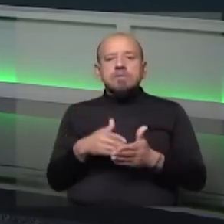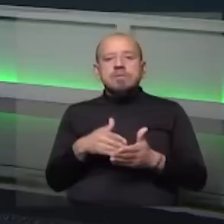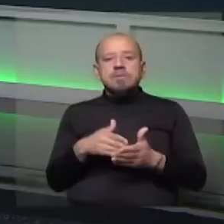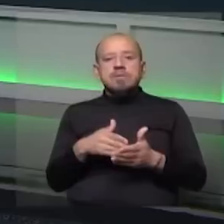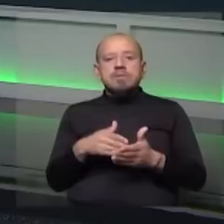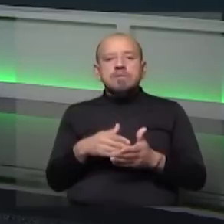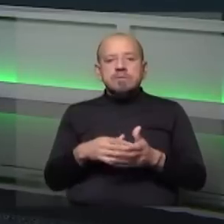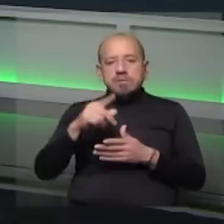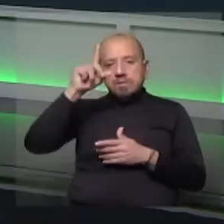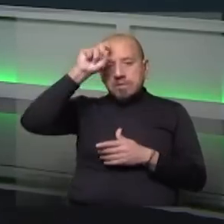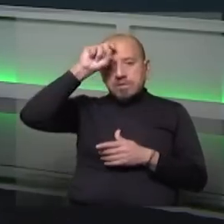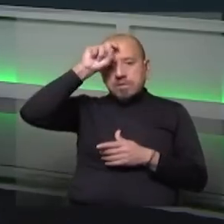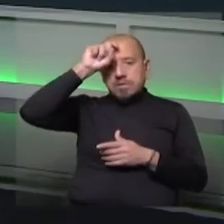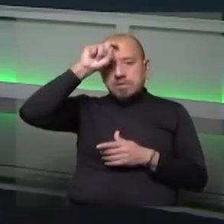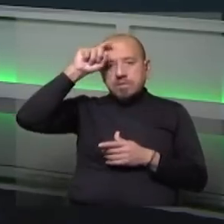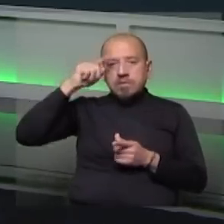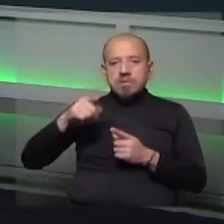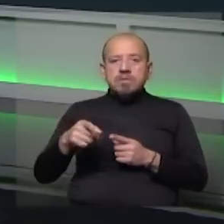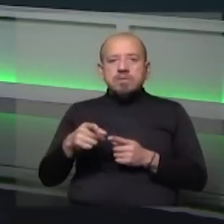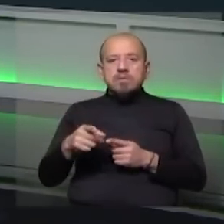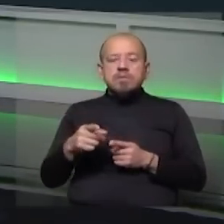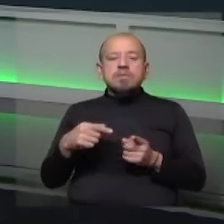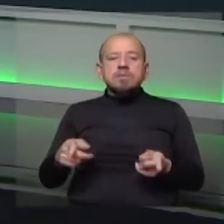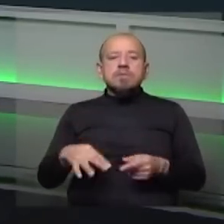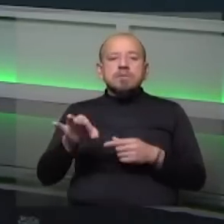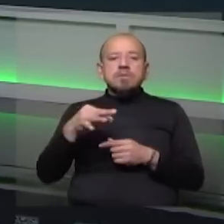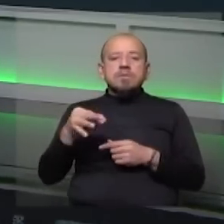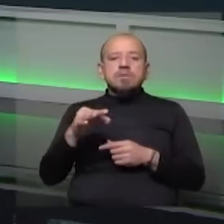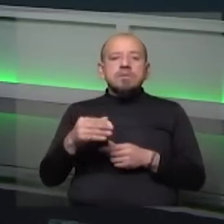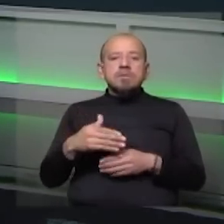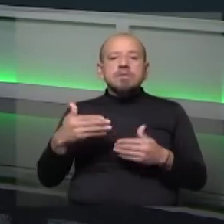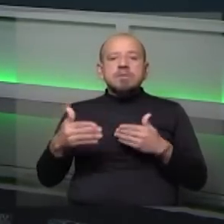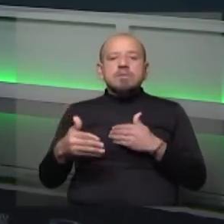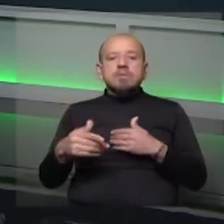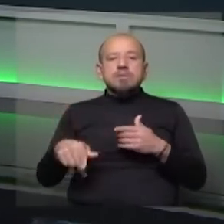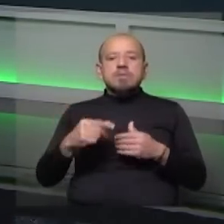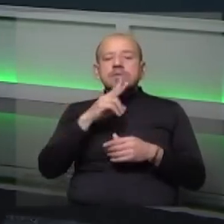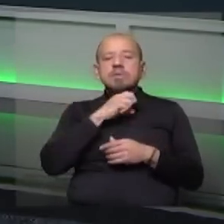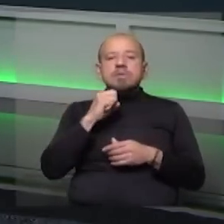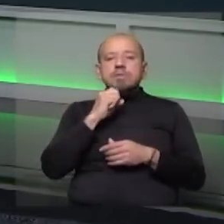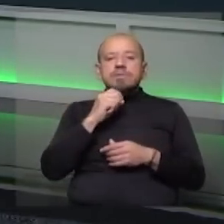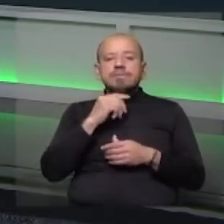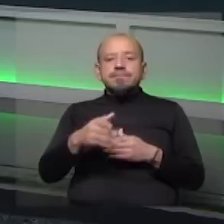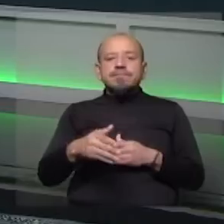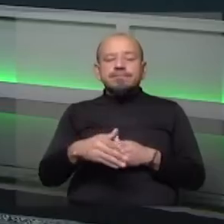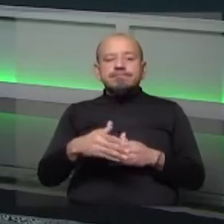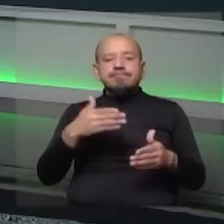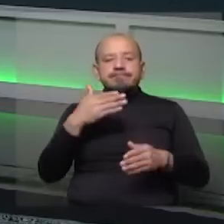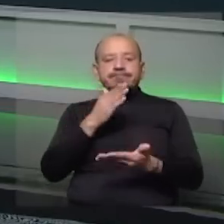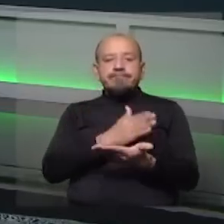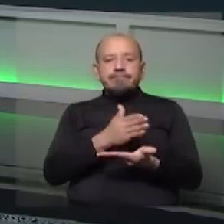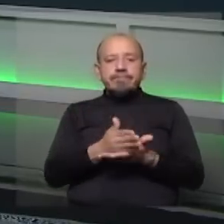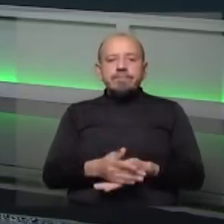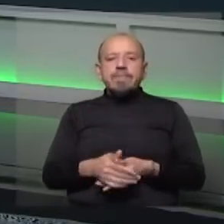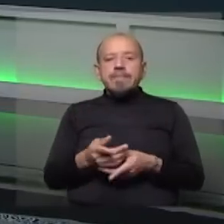frontera con Egipto en la localidad de rafá que es la única frontera que no linda con Israel el ministro de defensa yab galand